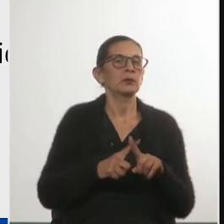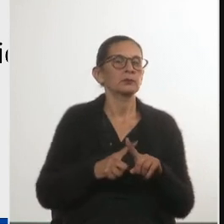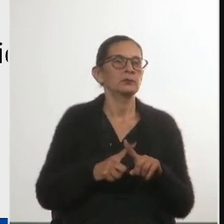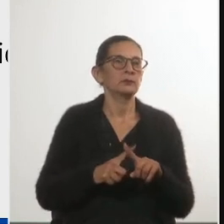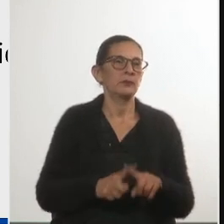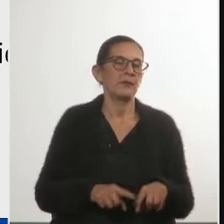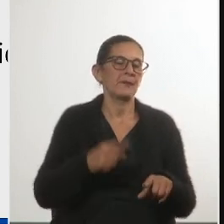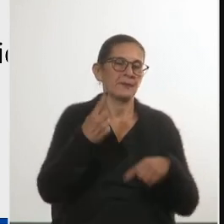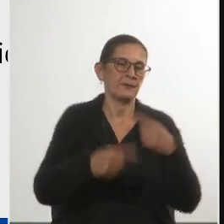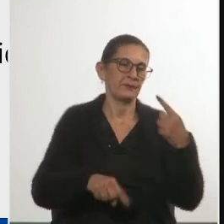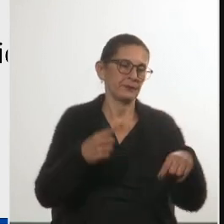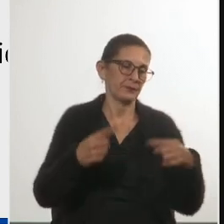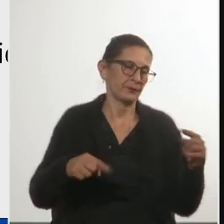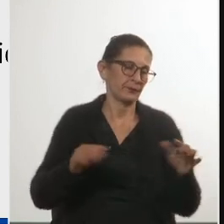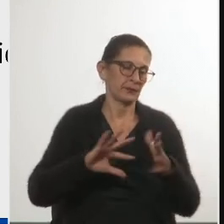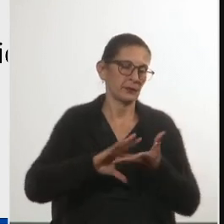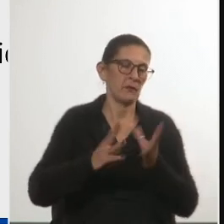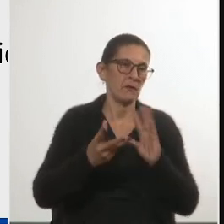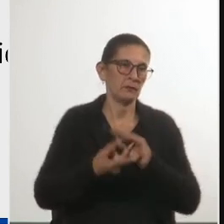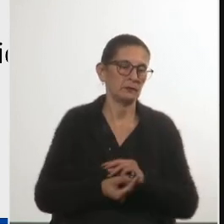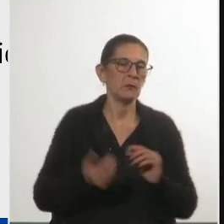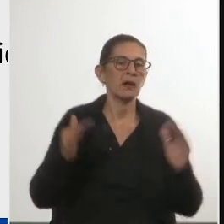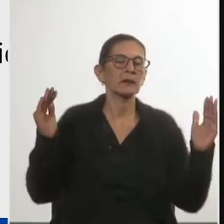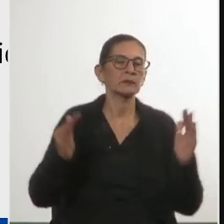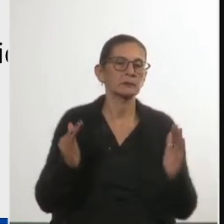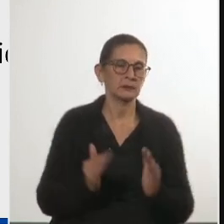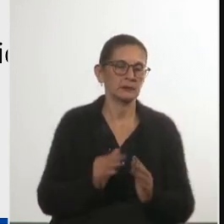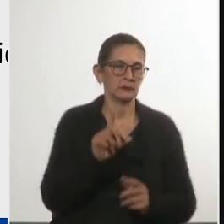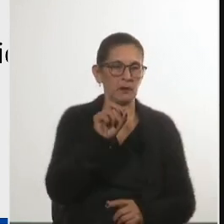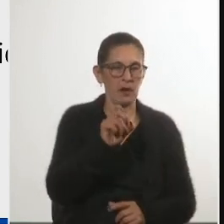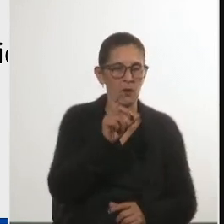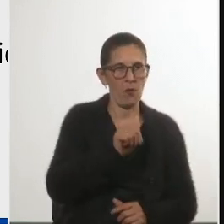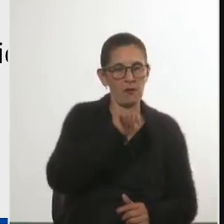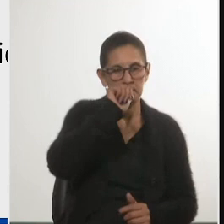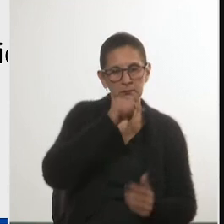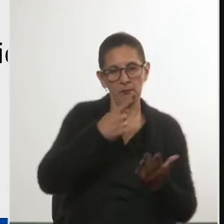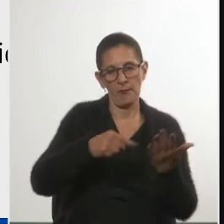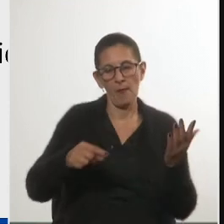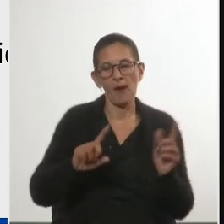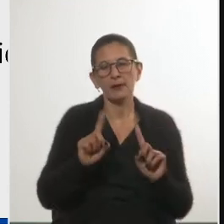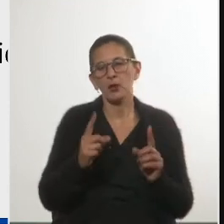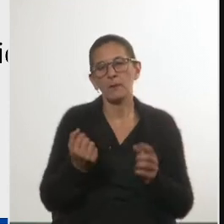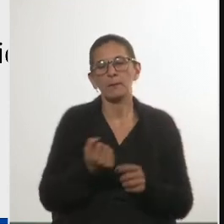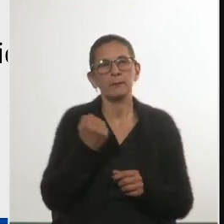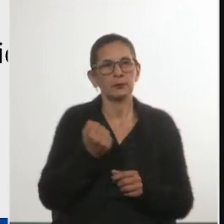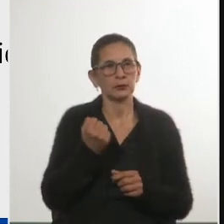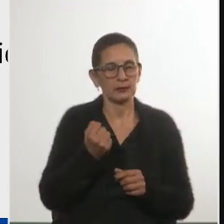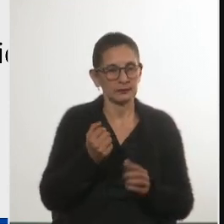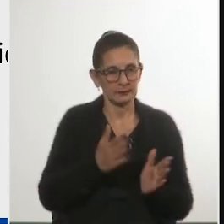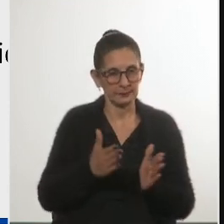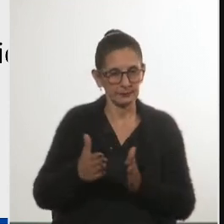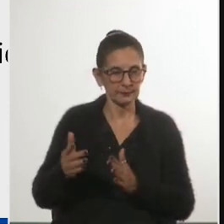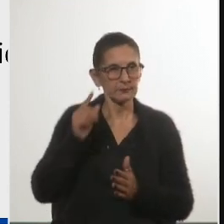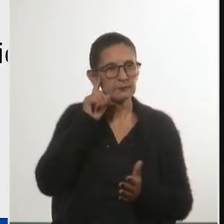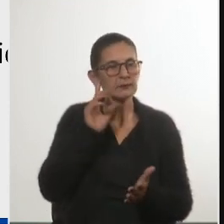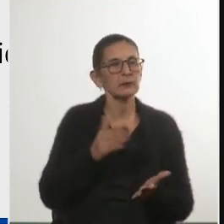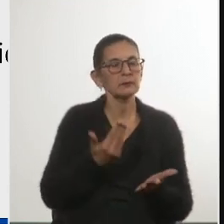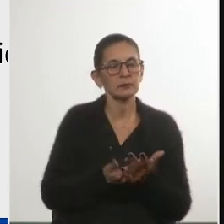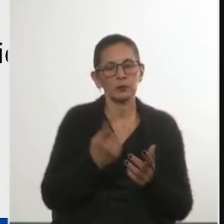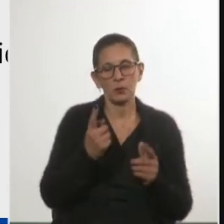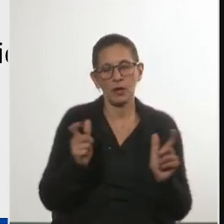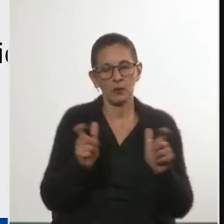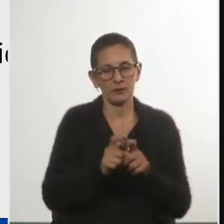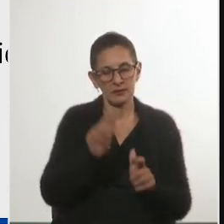de los diferentes medios para reducir el consumo de agua potable distribuida a fines no prioritarios. Se propone citar una